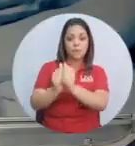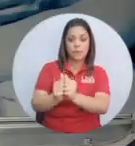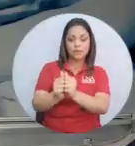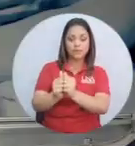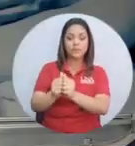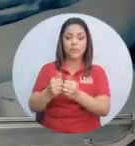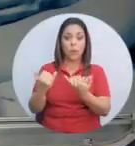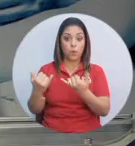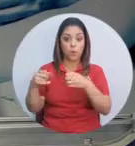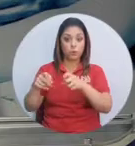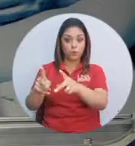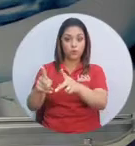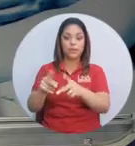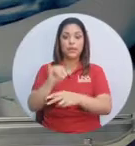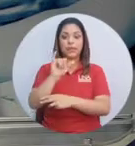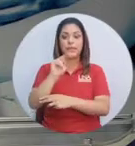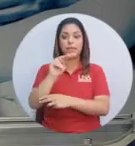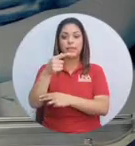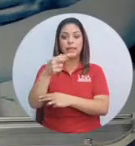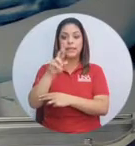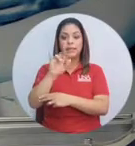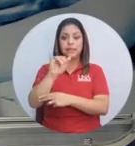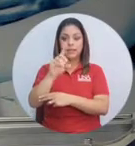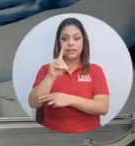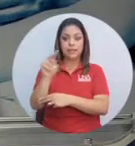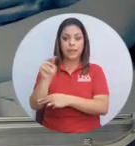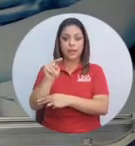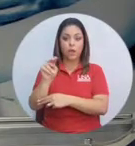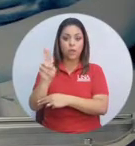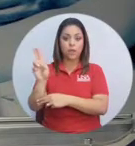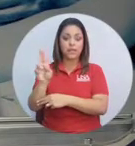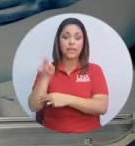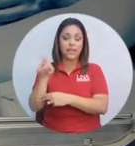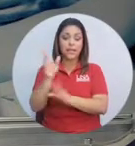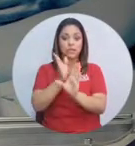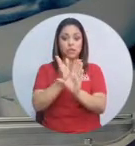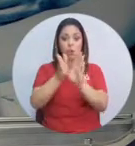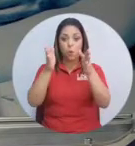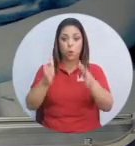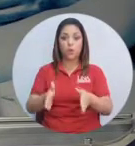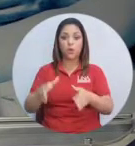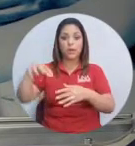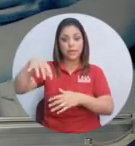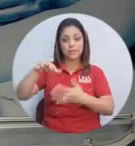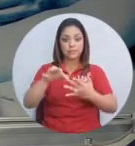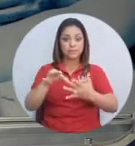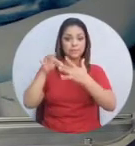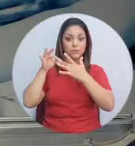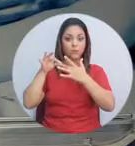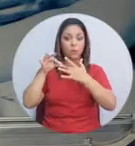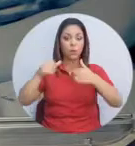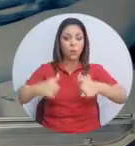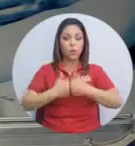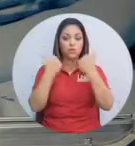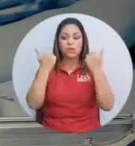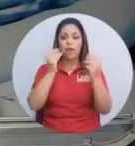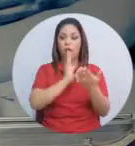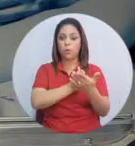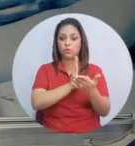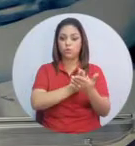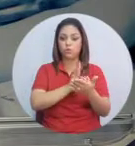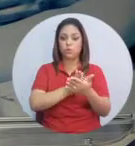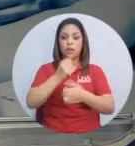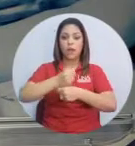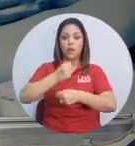nos acompaña en esta oportunidad Ingrid Naranjo Ugarte, quien es psicóloga de la Unidad Especializada contra el Acoso